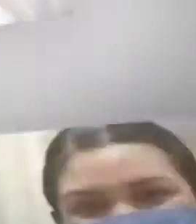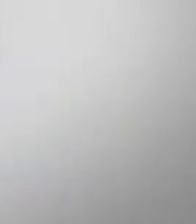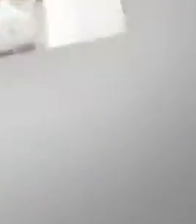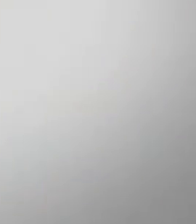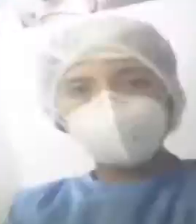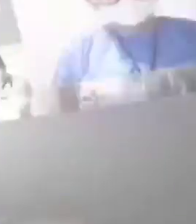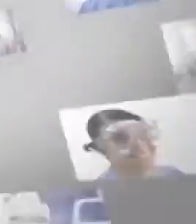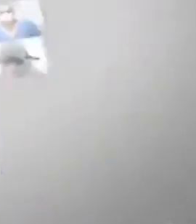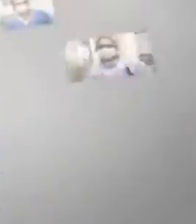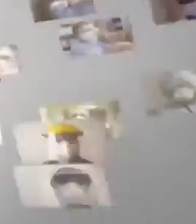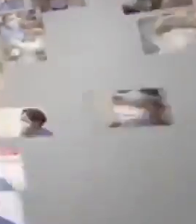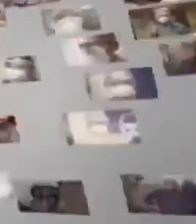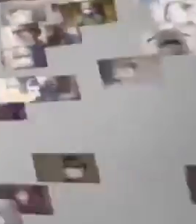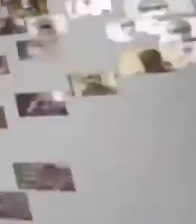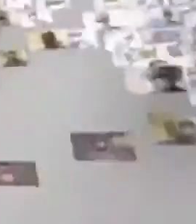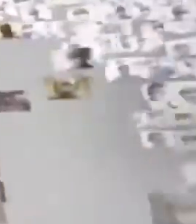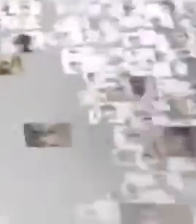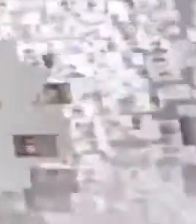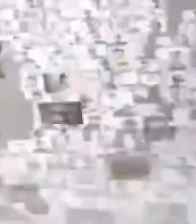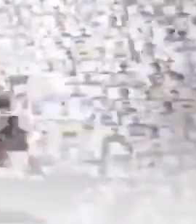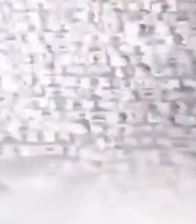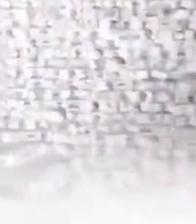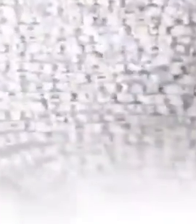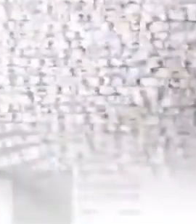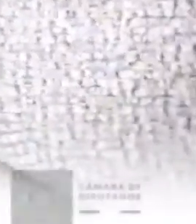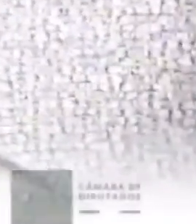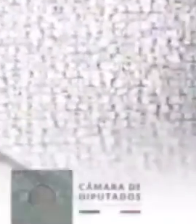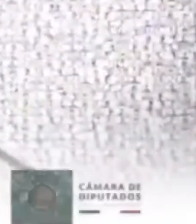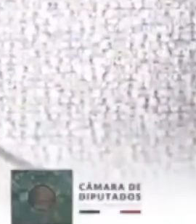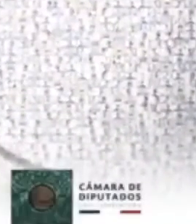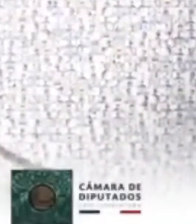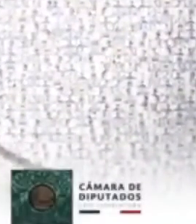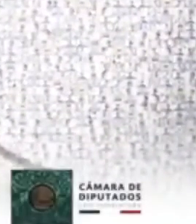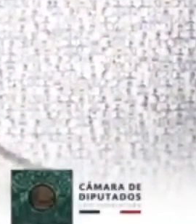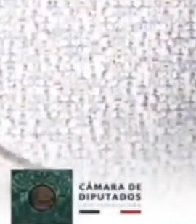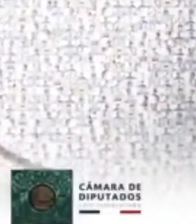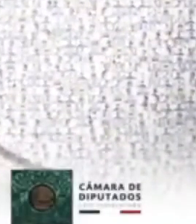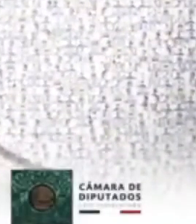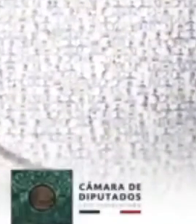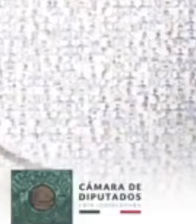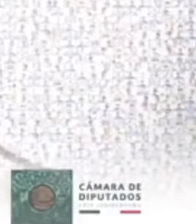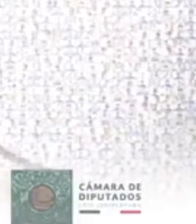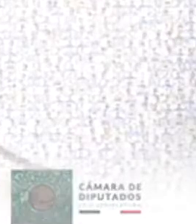Condecoración Miguel Hidalgo.